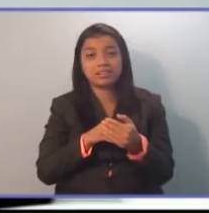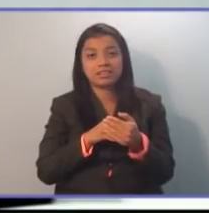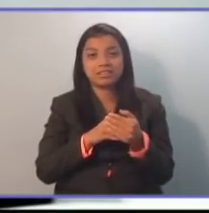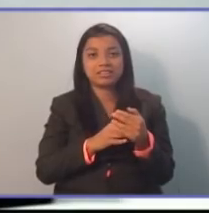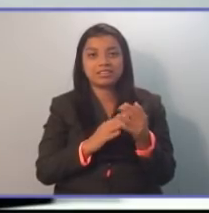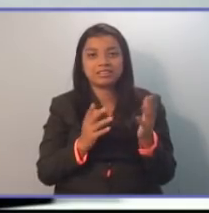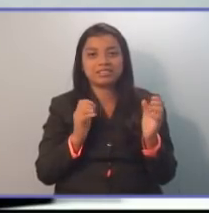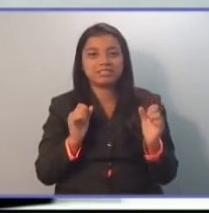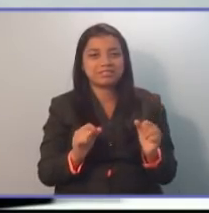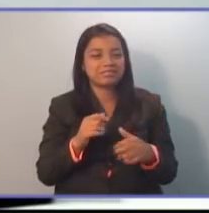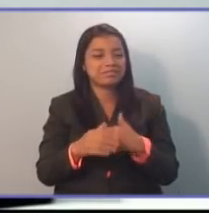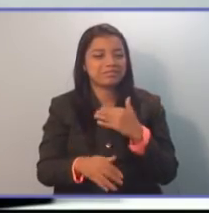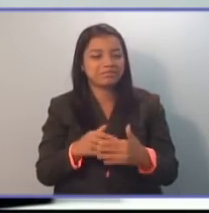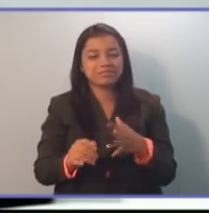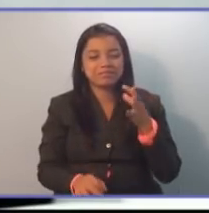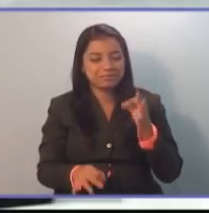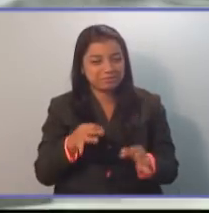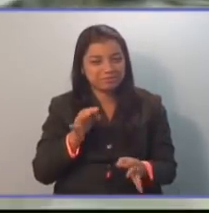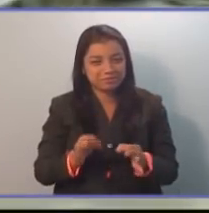operadores de justicia.